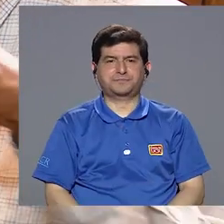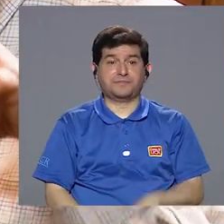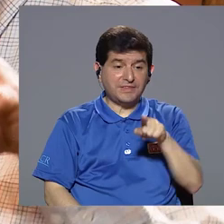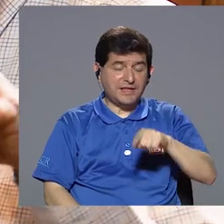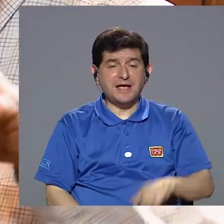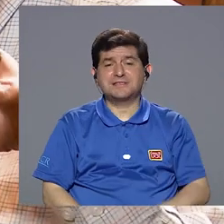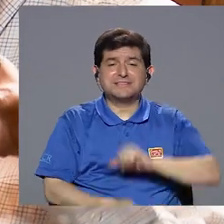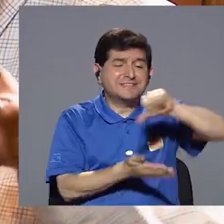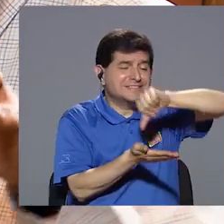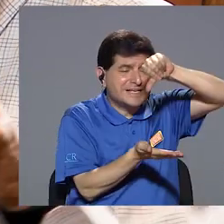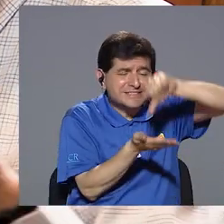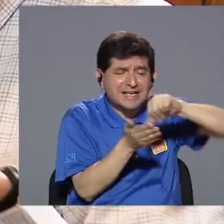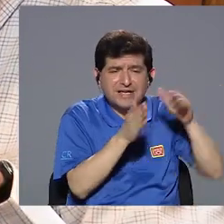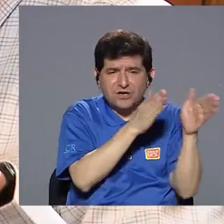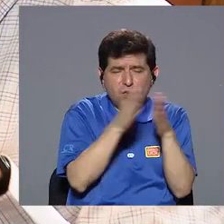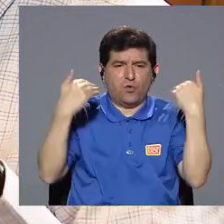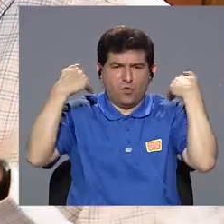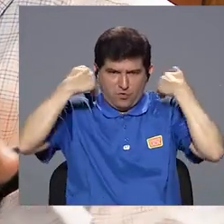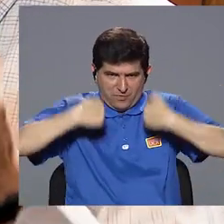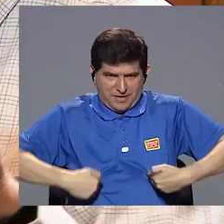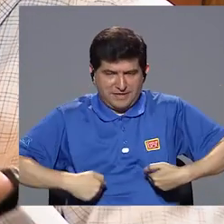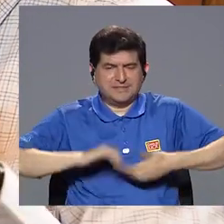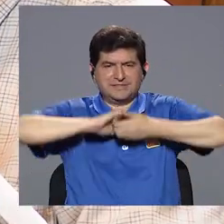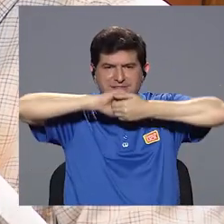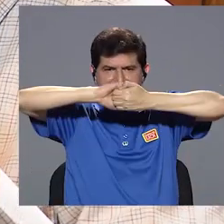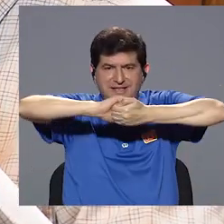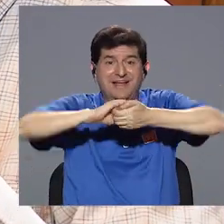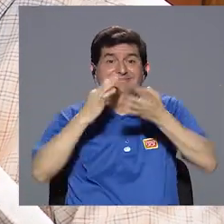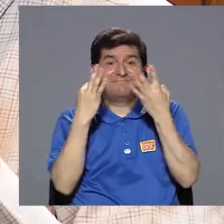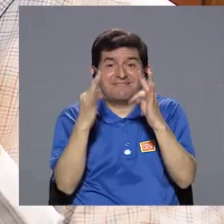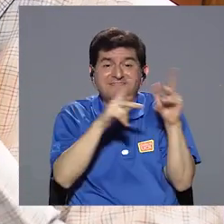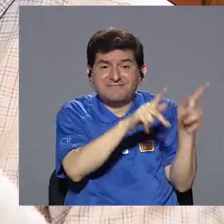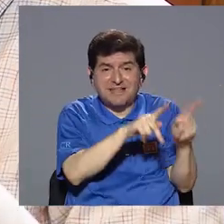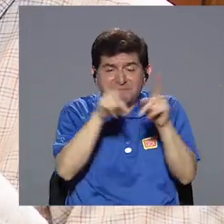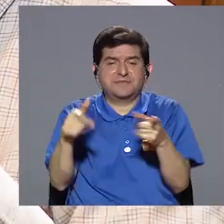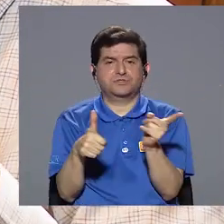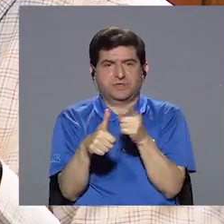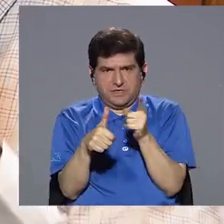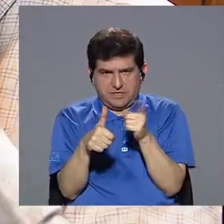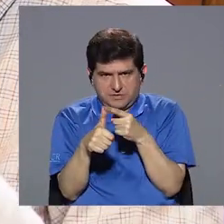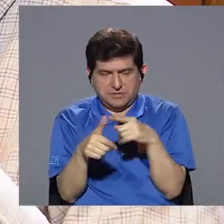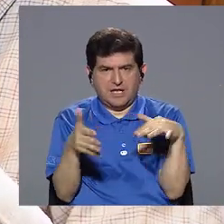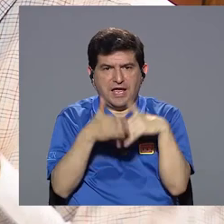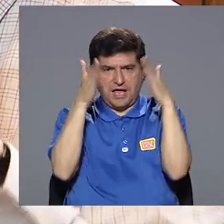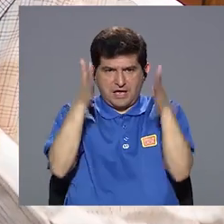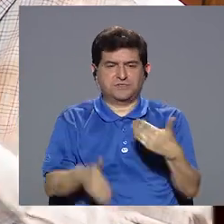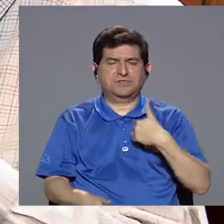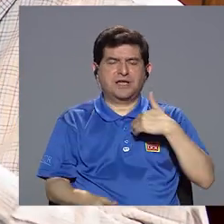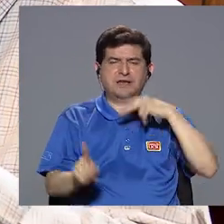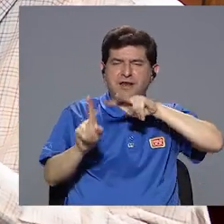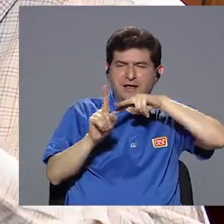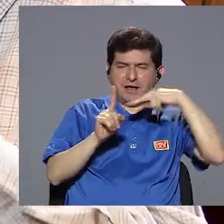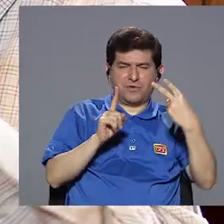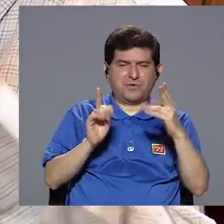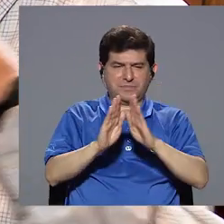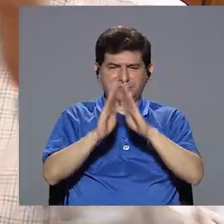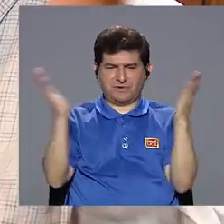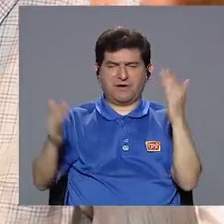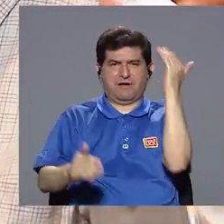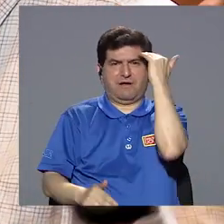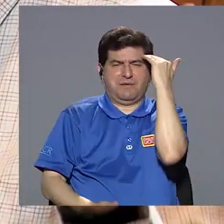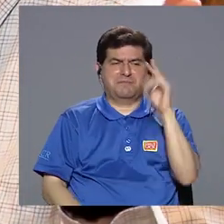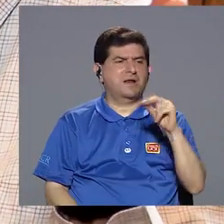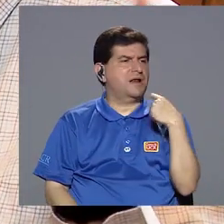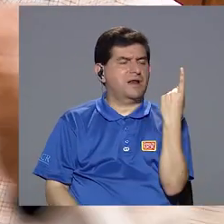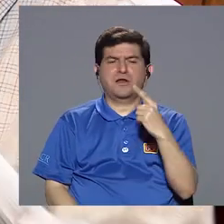este este núcleo y llamémoslo de formación humanista y solidaria de que las personas en primer lugar los estudiantes tengan una visión